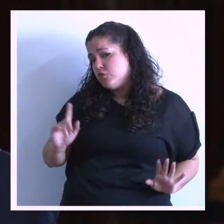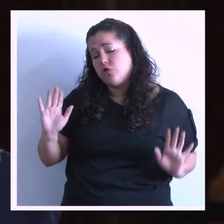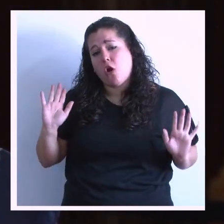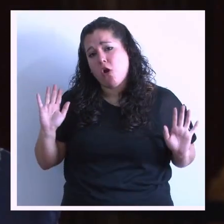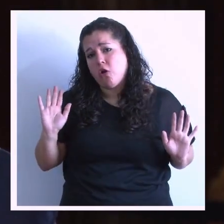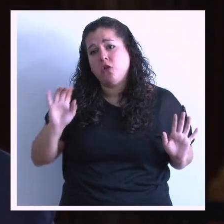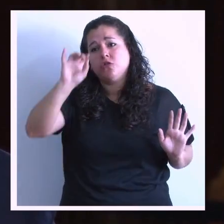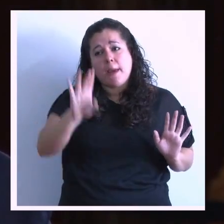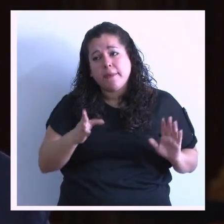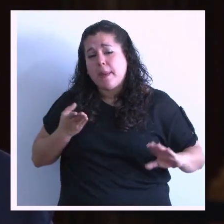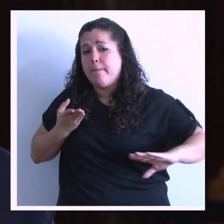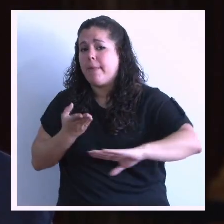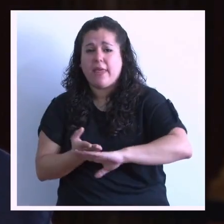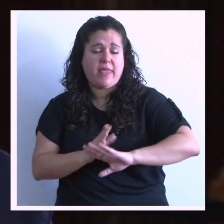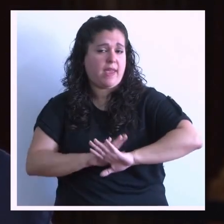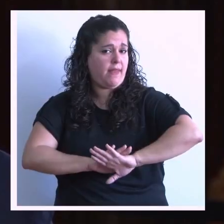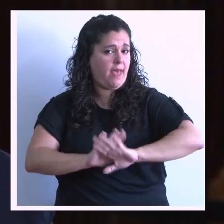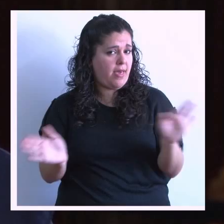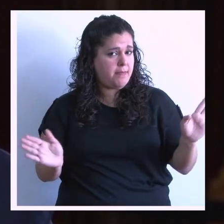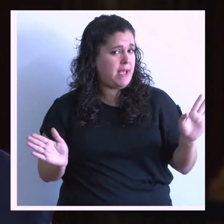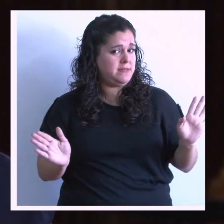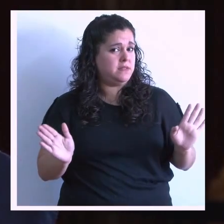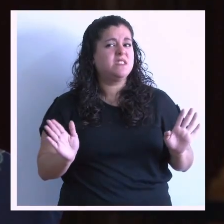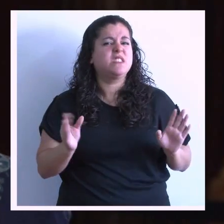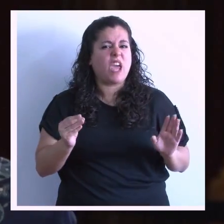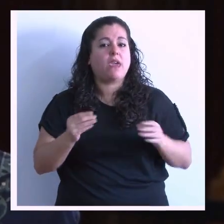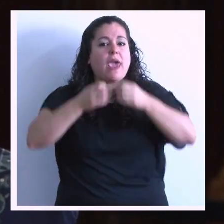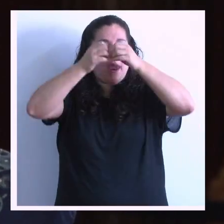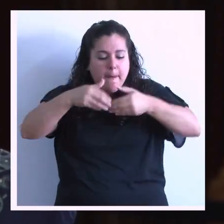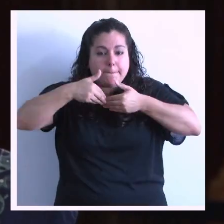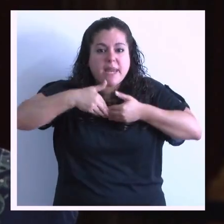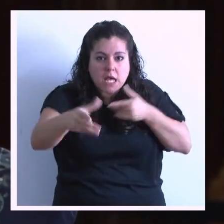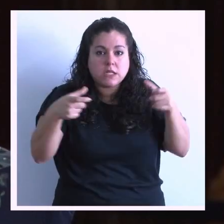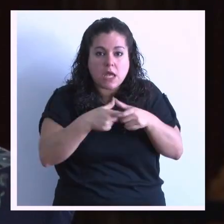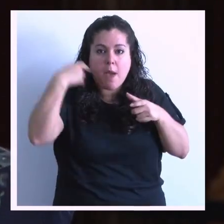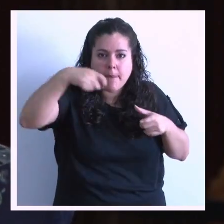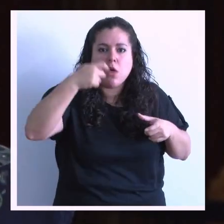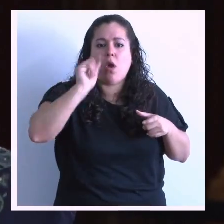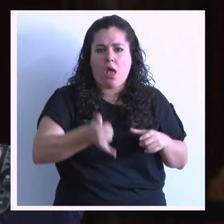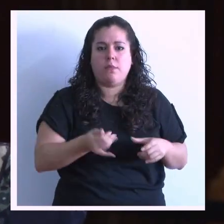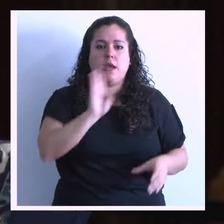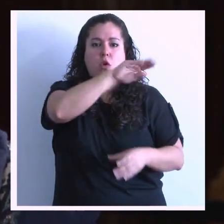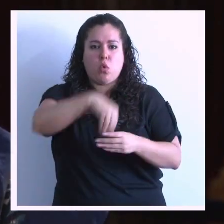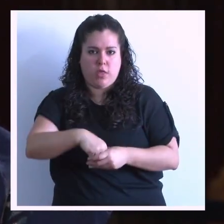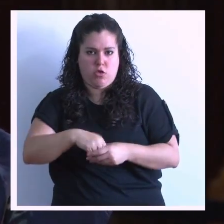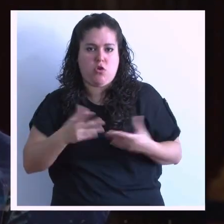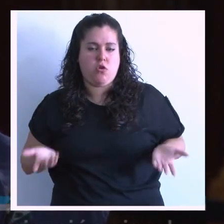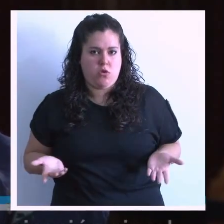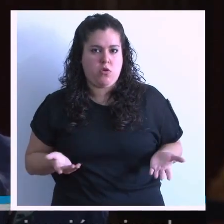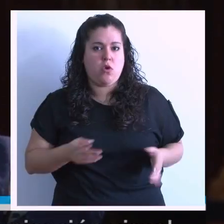No, es solicitarlo que esté contemplado en origen. La pista de audiotexto, el